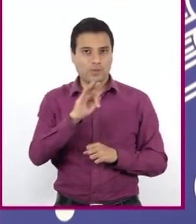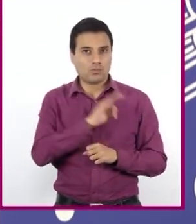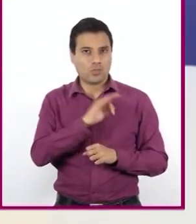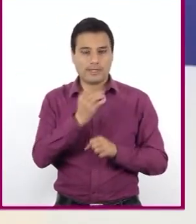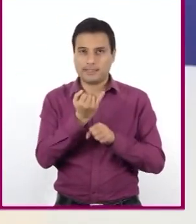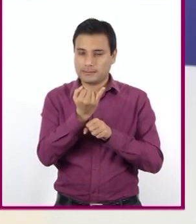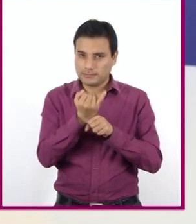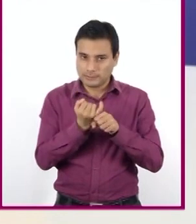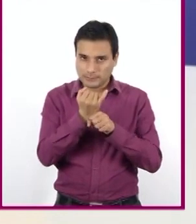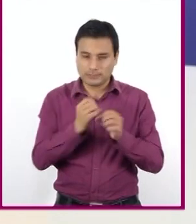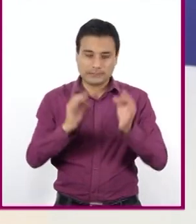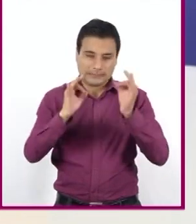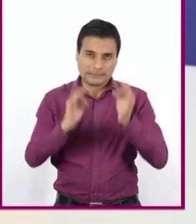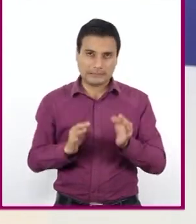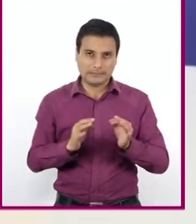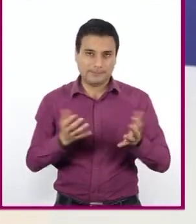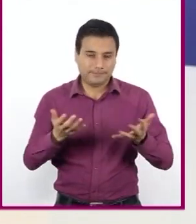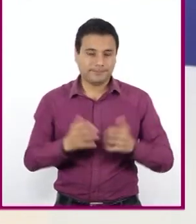investigación.